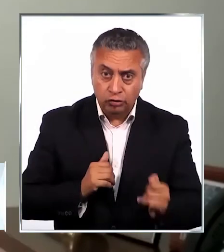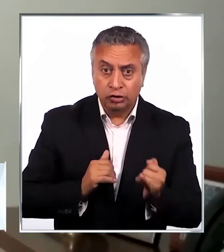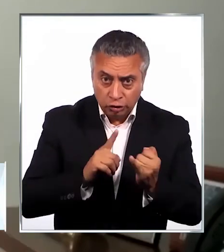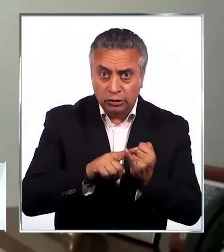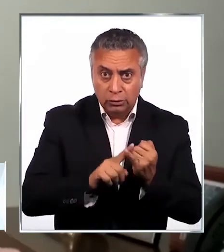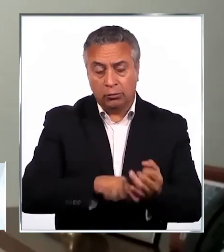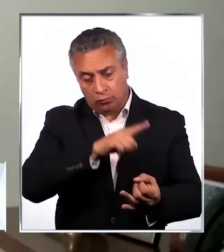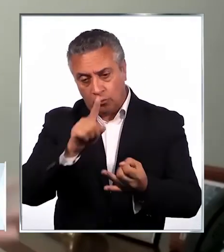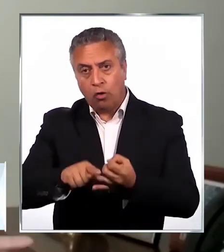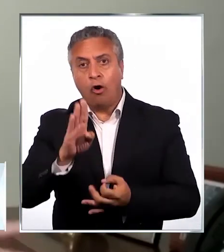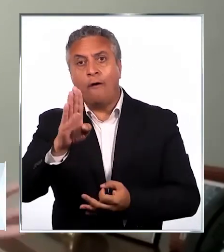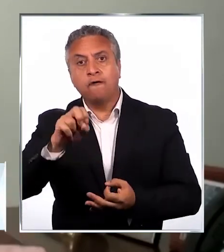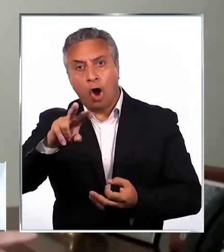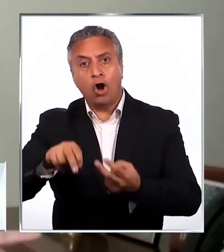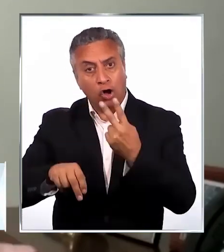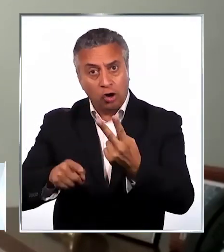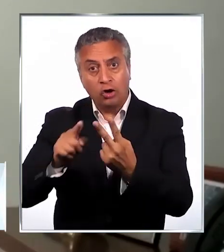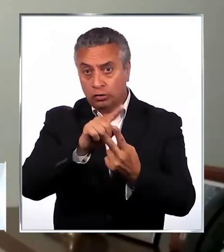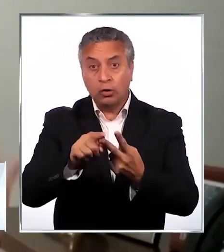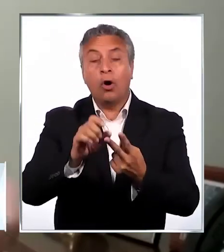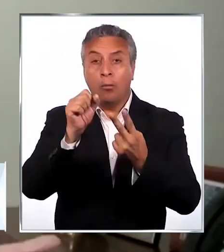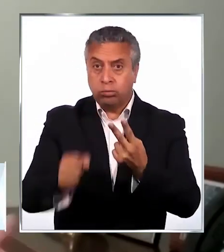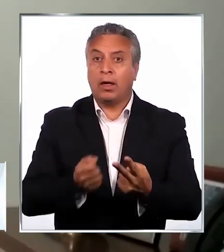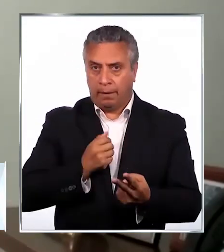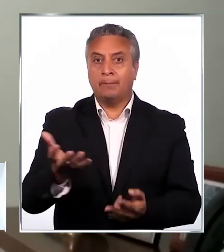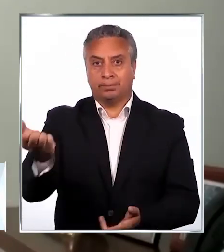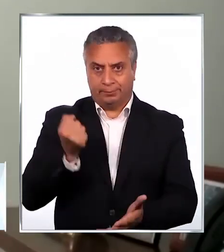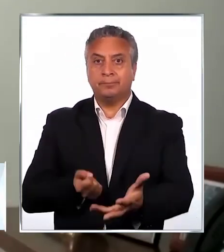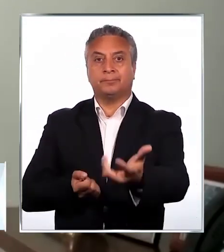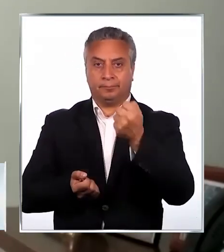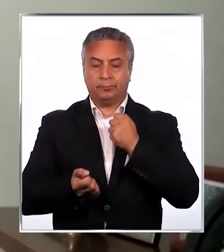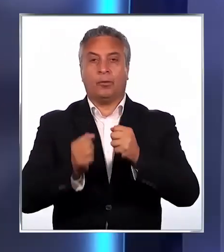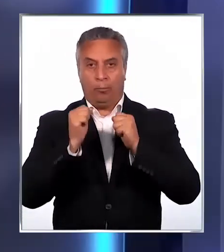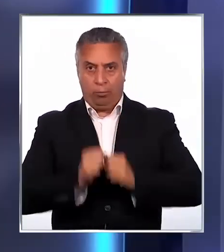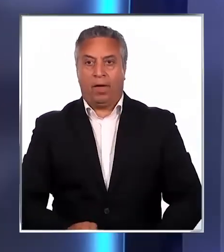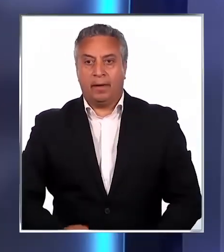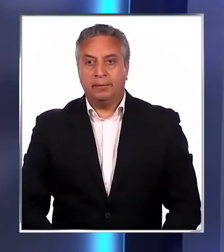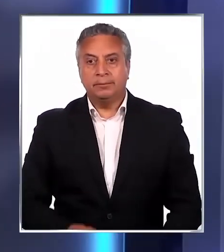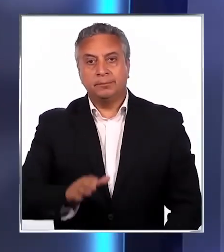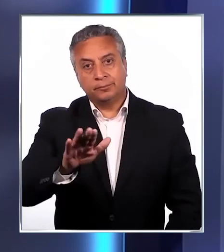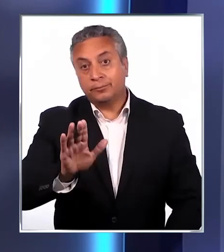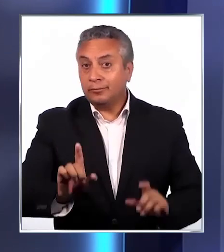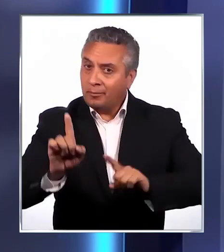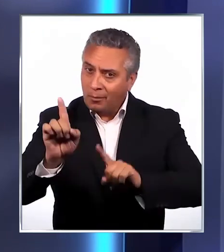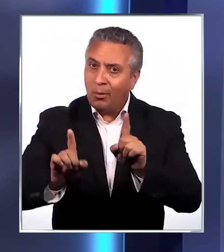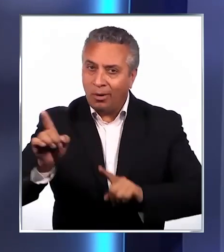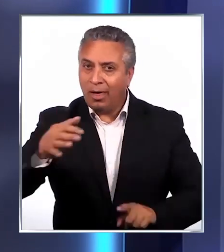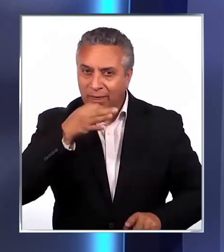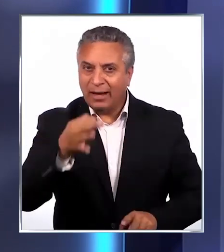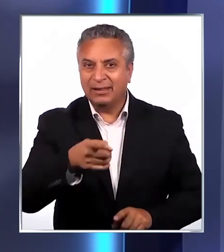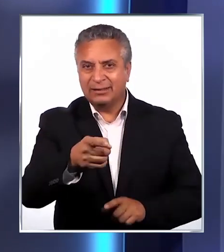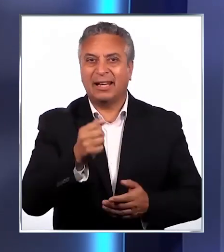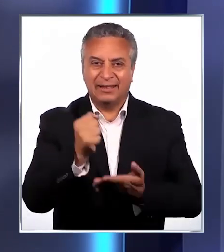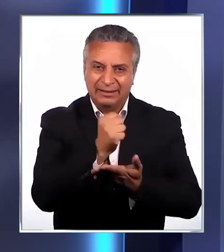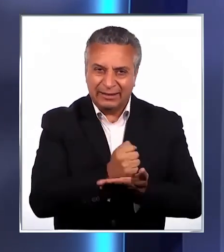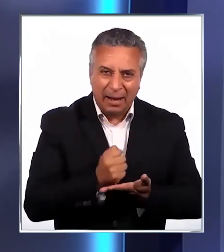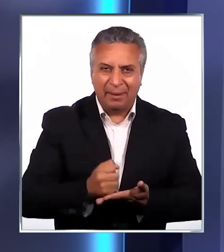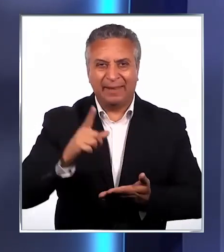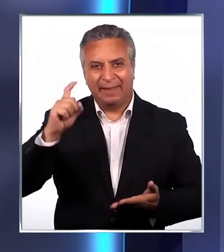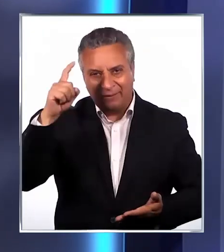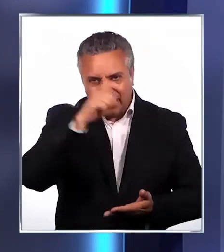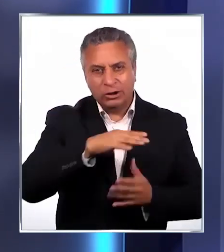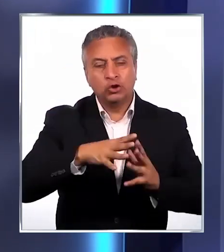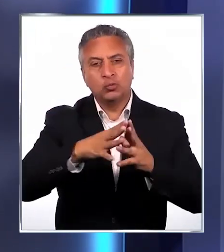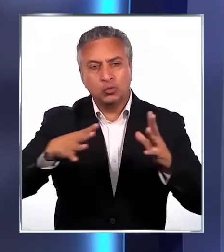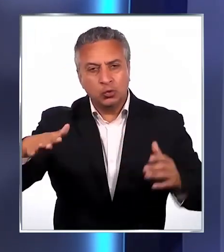también califico para el bono y el préstamo social, puedo obtener los dos beneficios. Ahora, más de alguien dirá, ministra, a lo mejor el trámite es muy